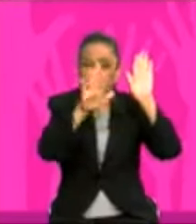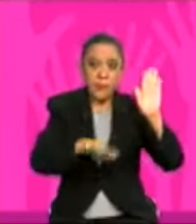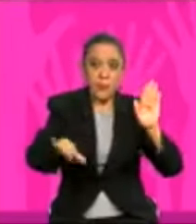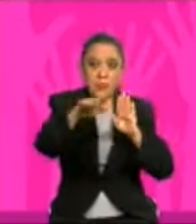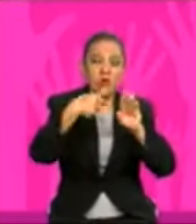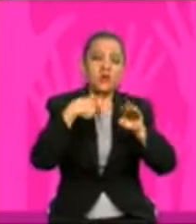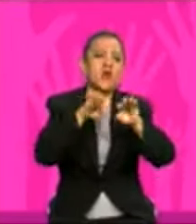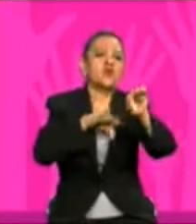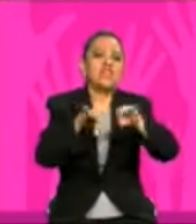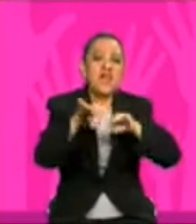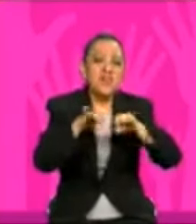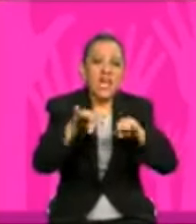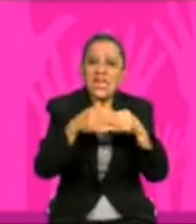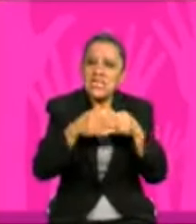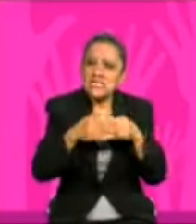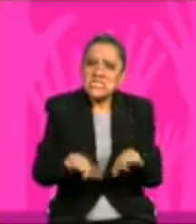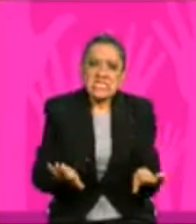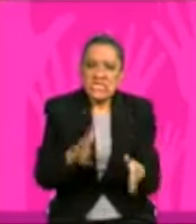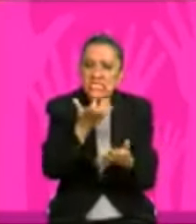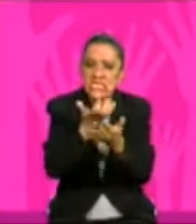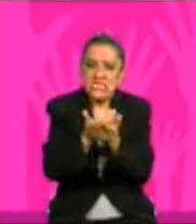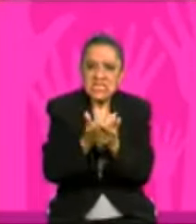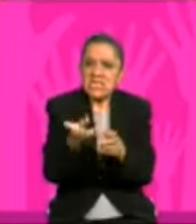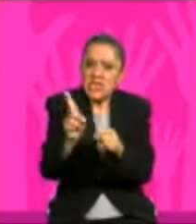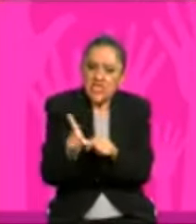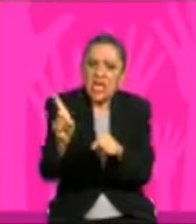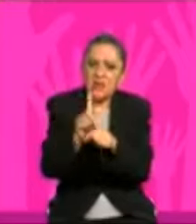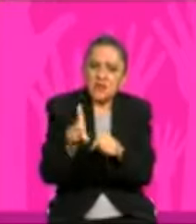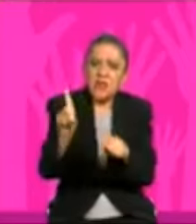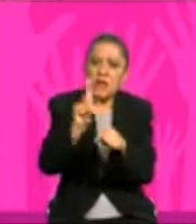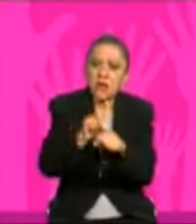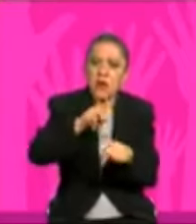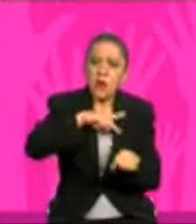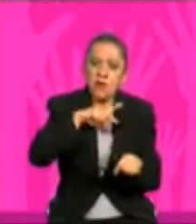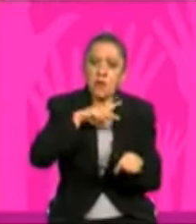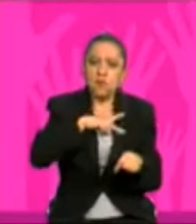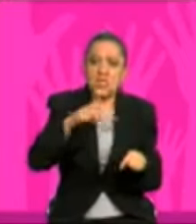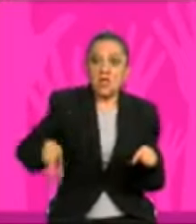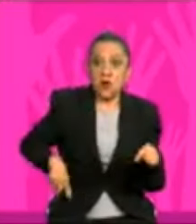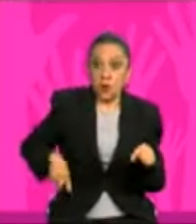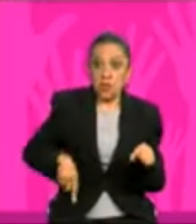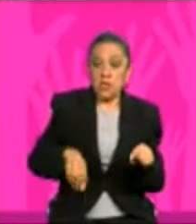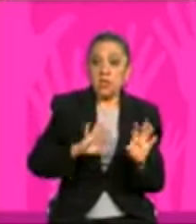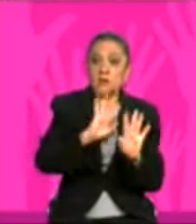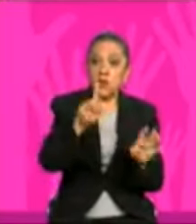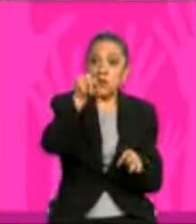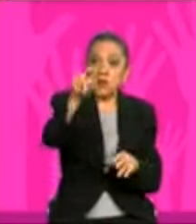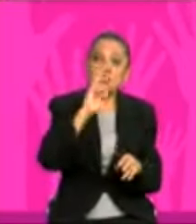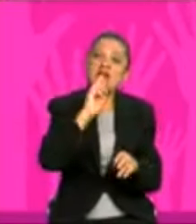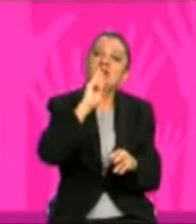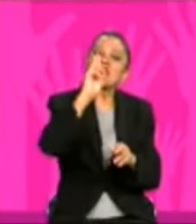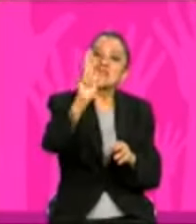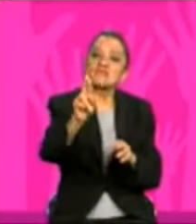Trabajaré sin descanso todos los días de mi gobierno y el pueblo está dando ya su respuesta.